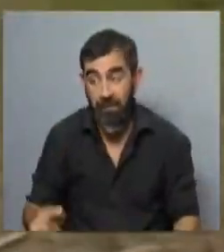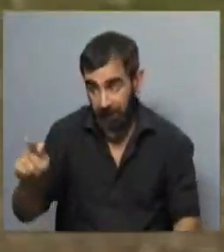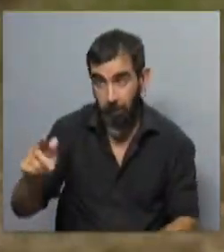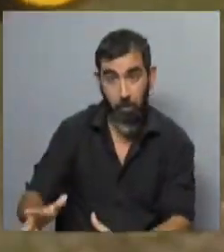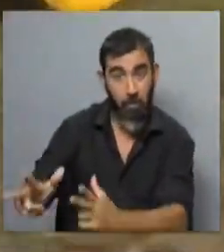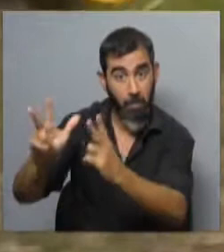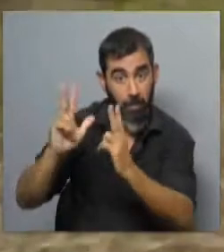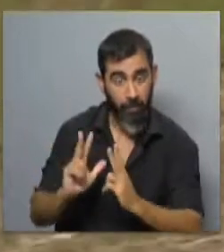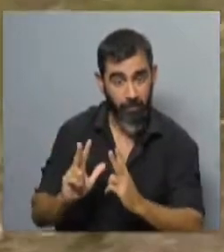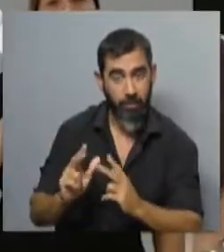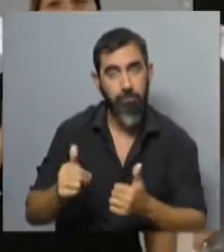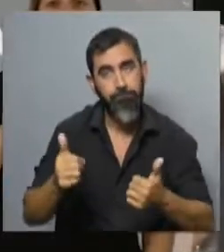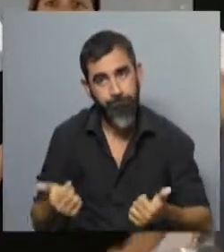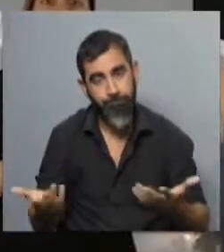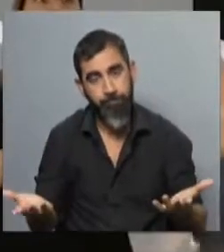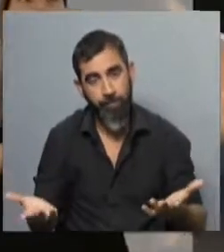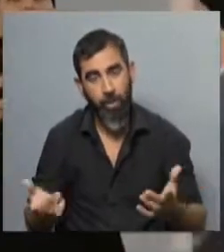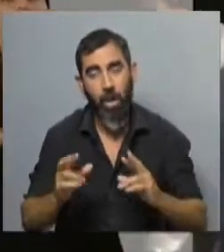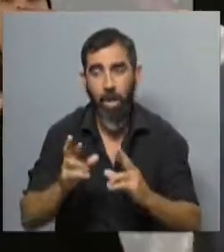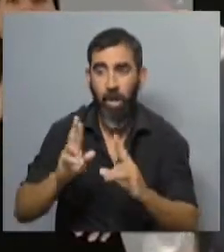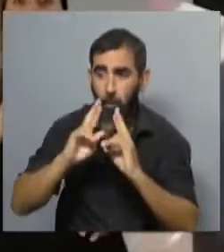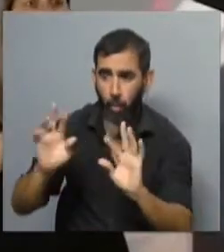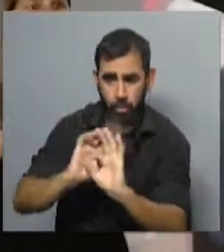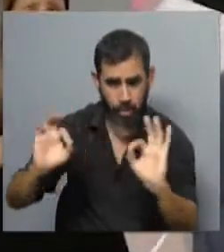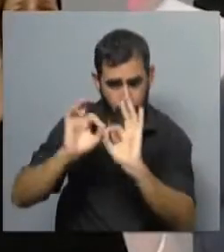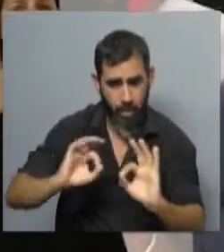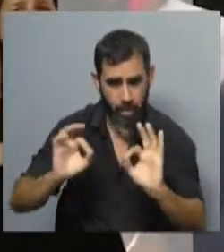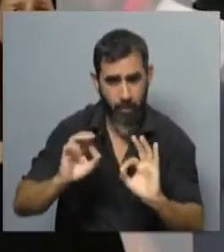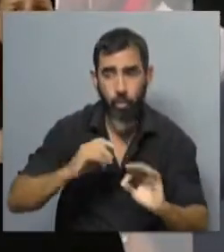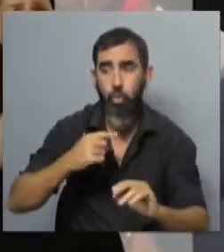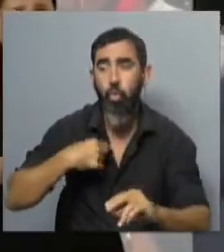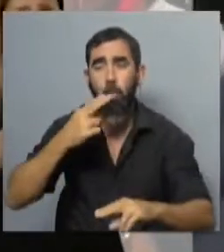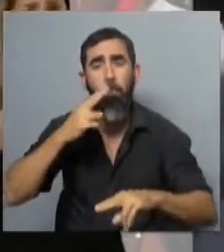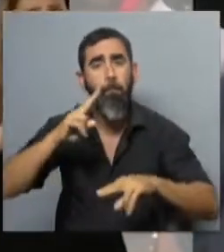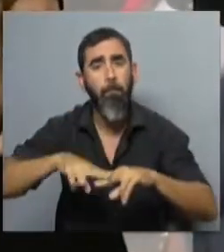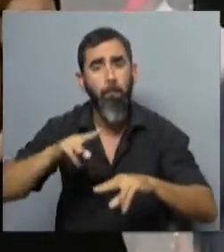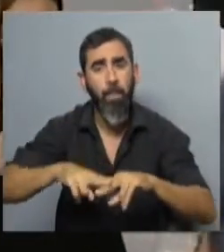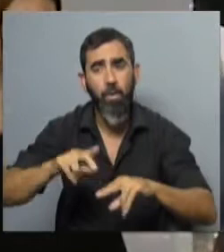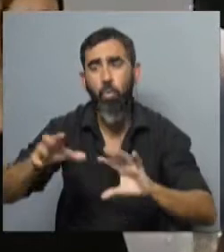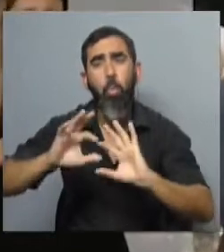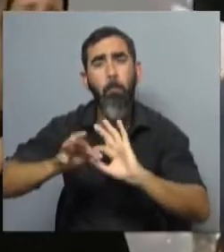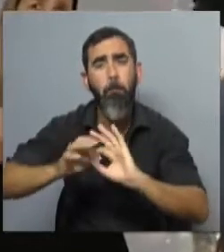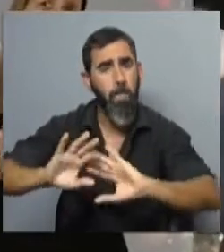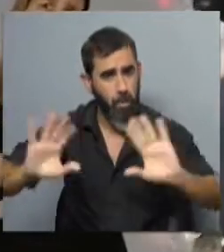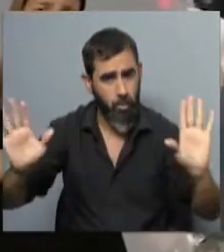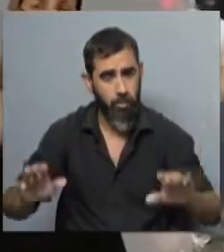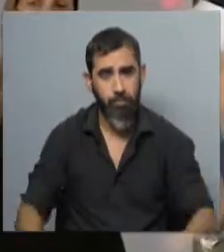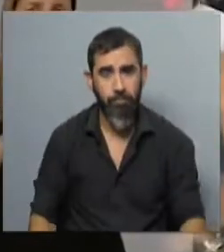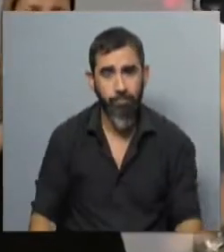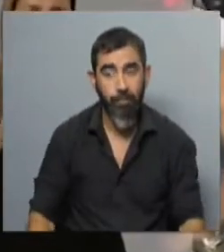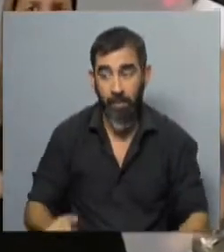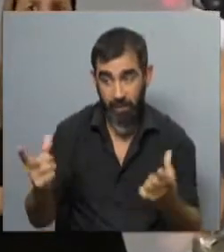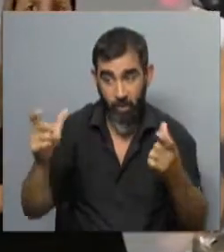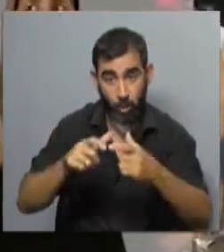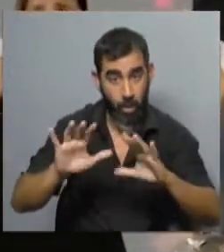dijeron, me dice, pero no salgan a contestarnos. Le digo, no hay problema, nosotros salimos el martes. Ustedes salgan el miércoles. Eso fue la